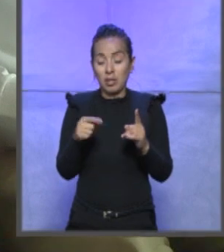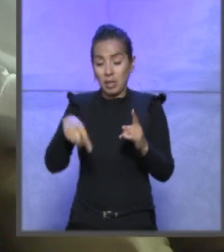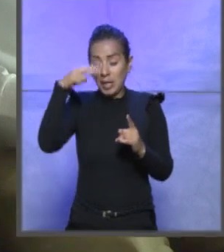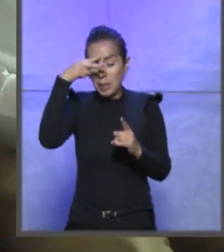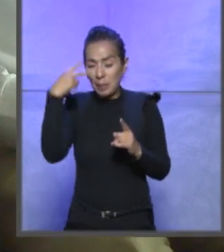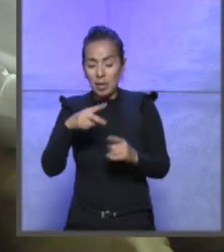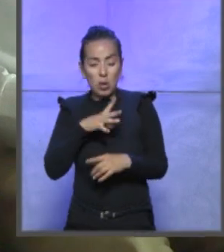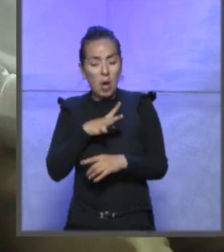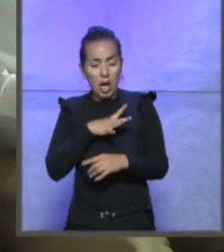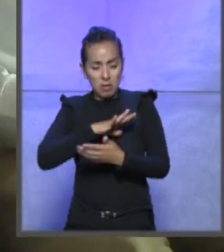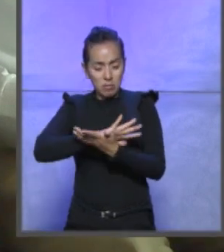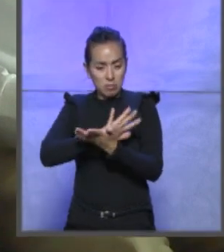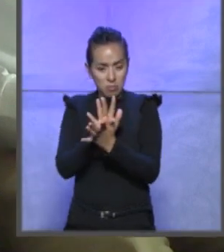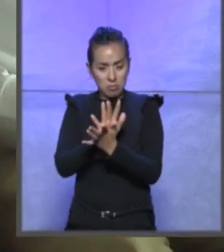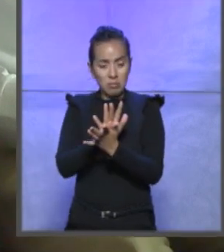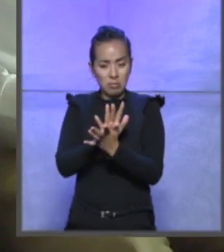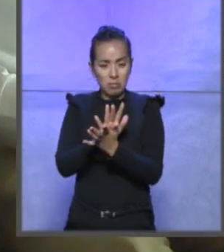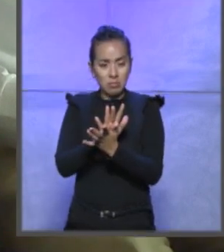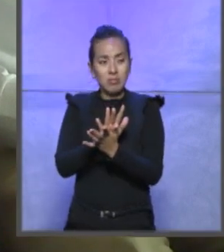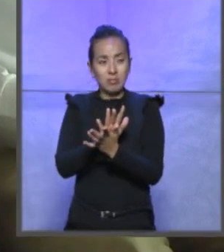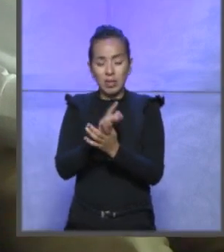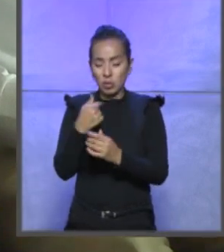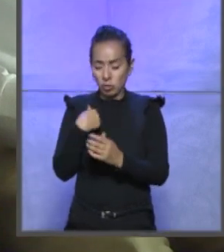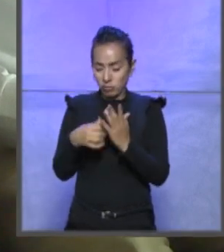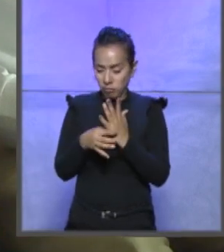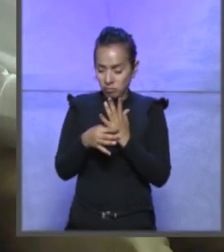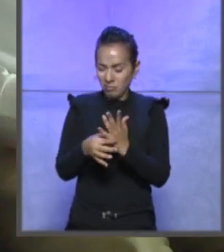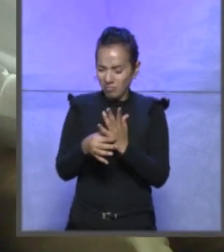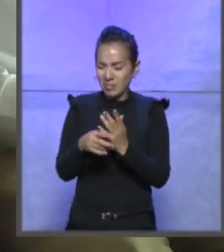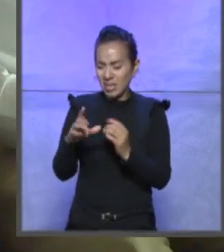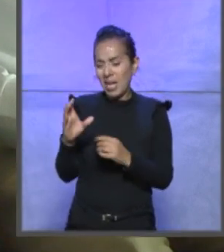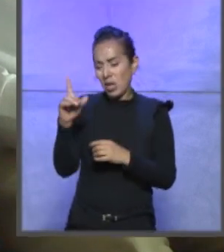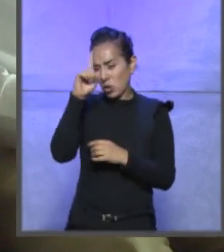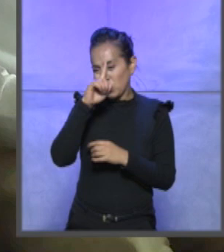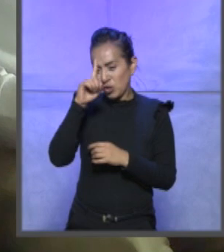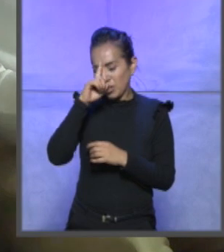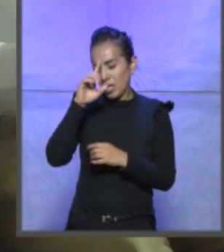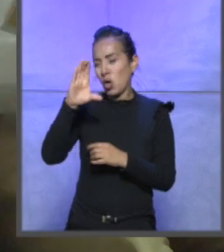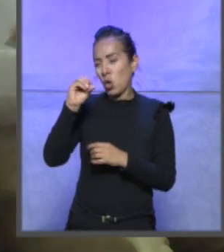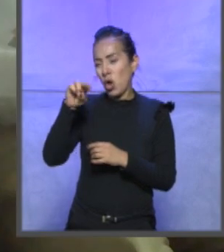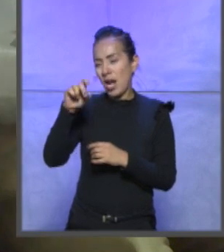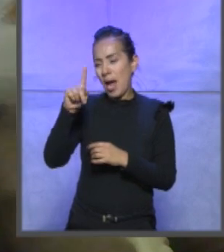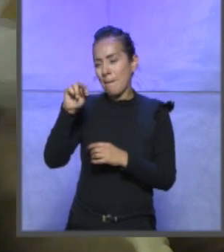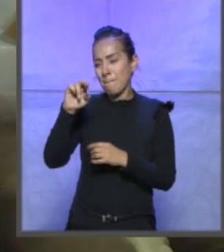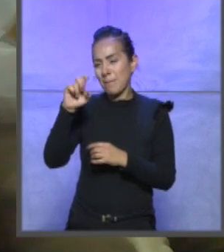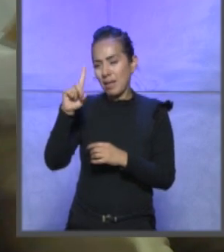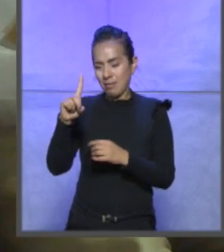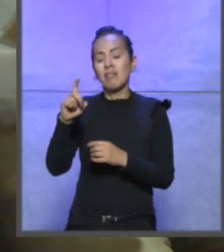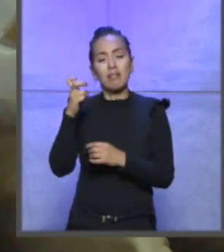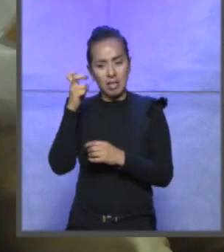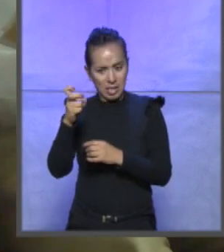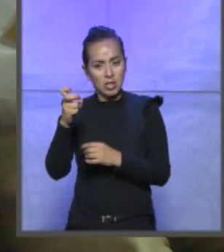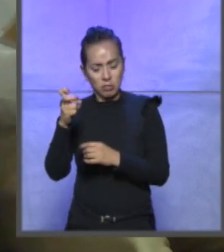en México existe la discriminación. Entonces, me voy a validar del Consejo Nacional para Prevenir la Discriminación,